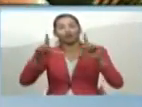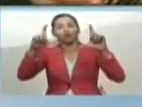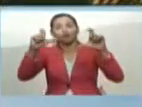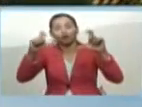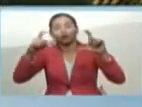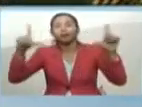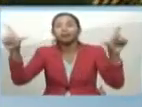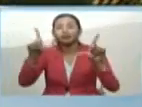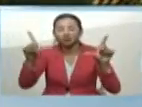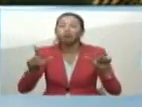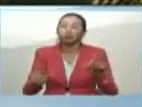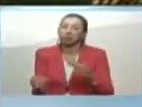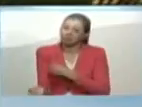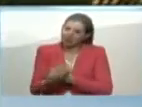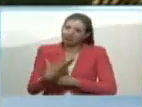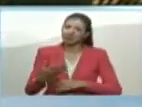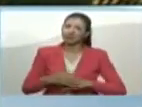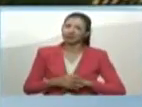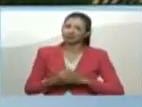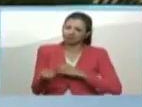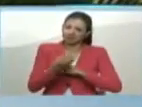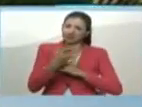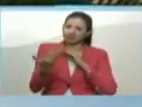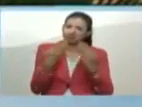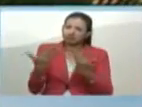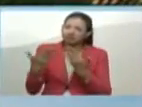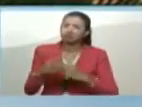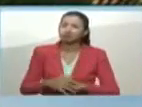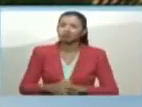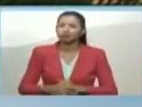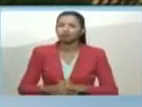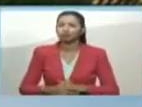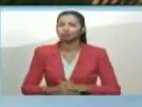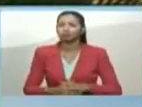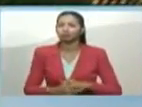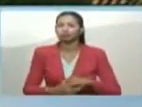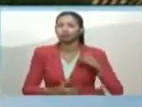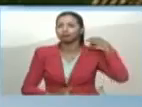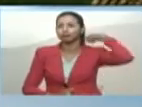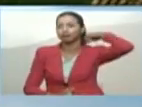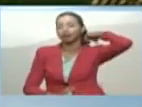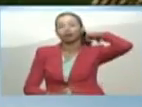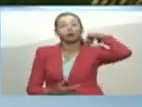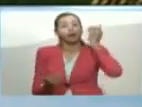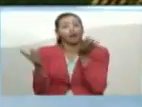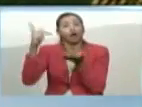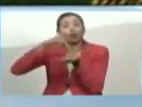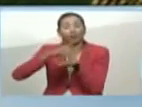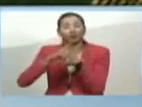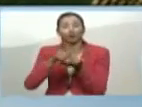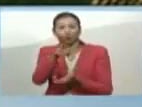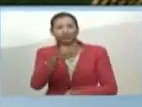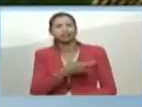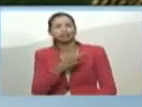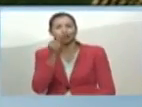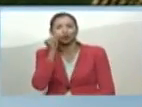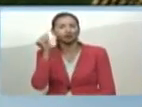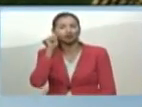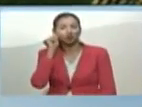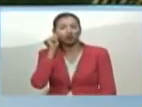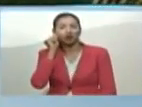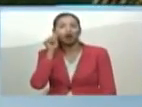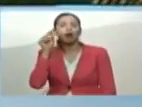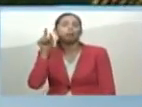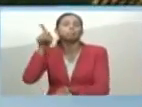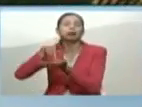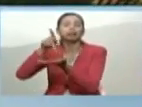¿Verdad? Vamos a hacer una interacción aquí y vamos a incorporarnos. Usted, señora o señor de la comuna,